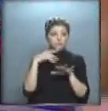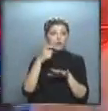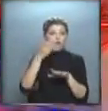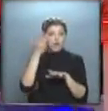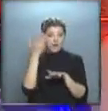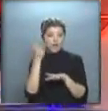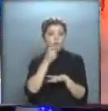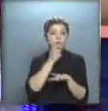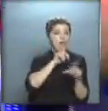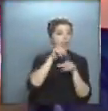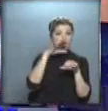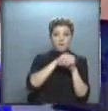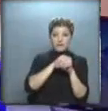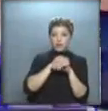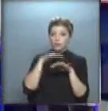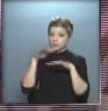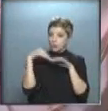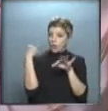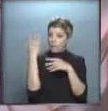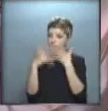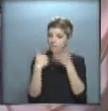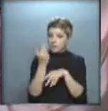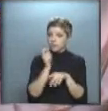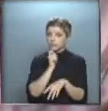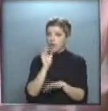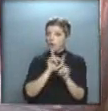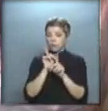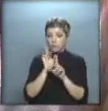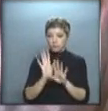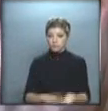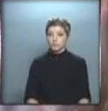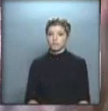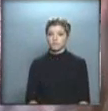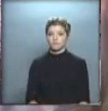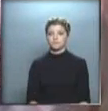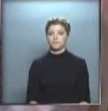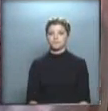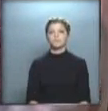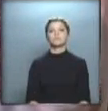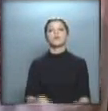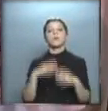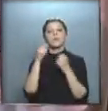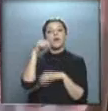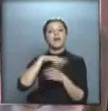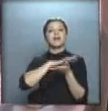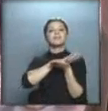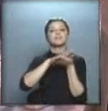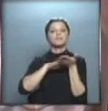tienen amigos. ¿Qué me podés contar al respecto? Ahora las cosas como se